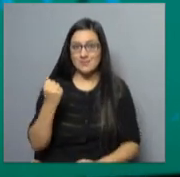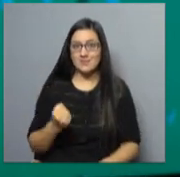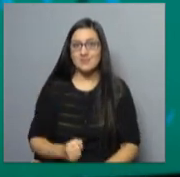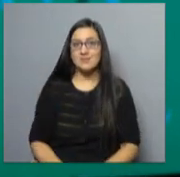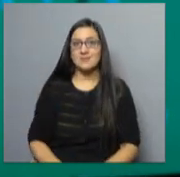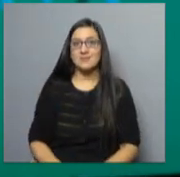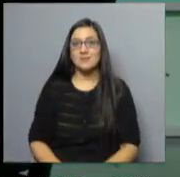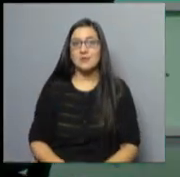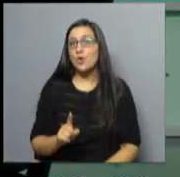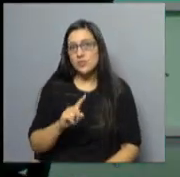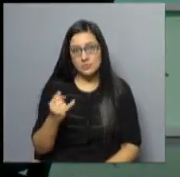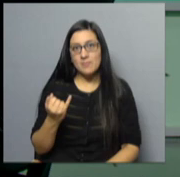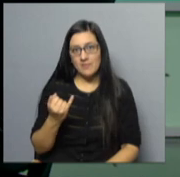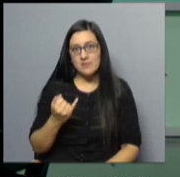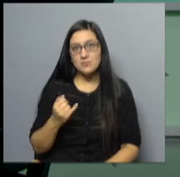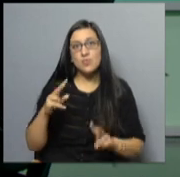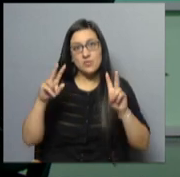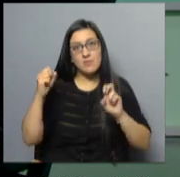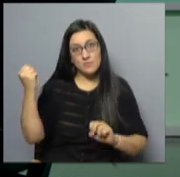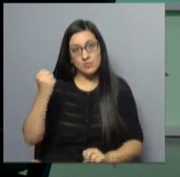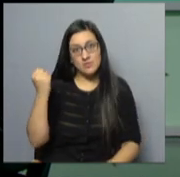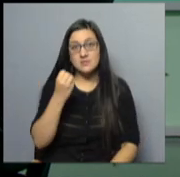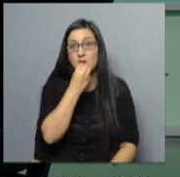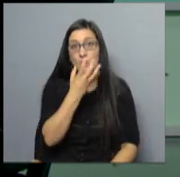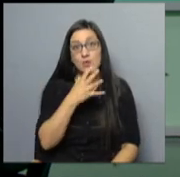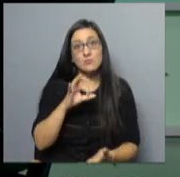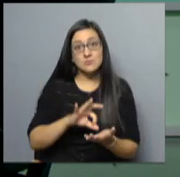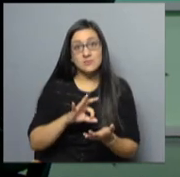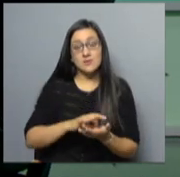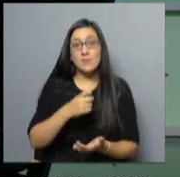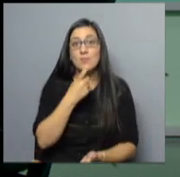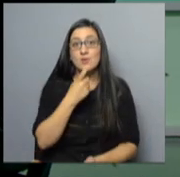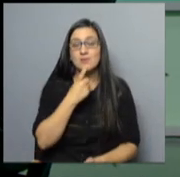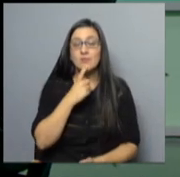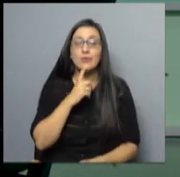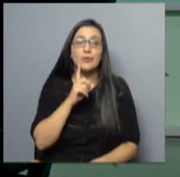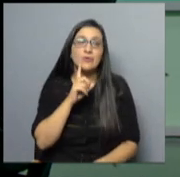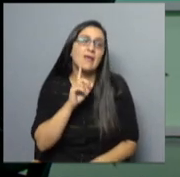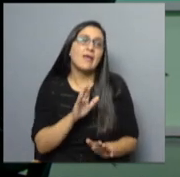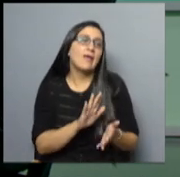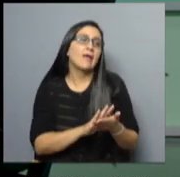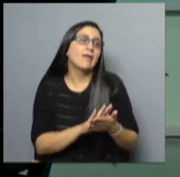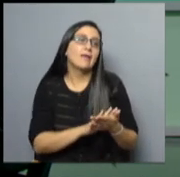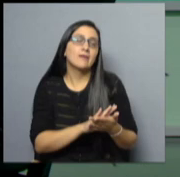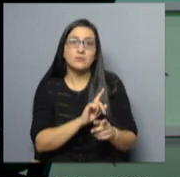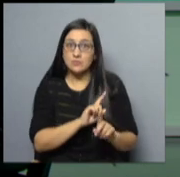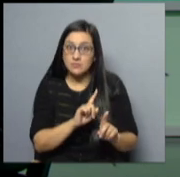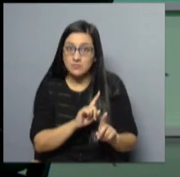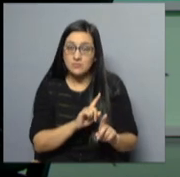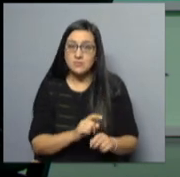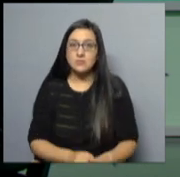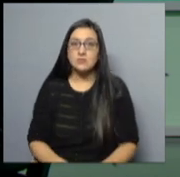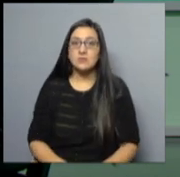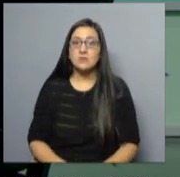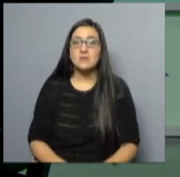no es menor y que sería bueno que como incluso como sistema político minimizaremos que es efectivamente la